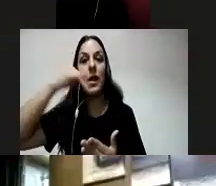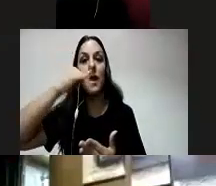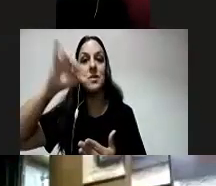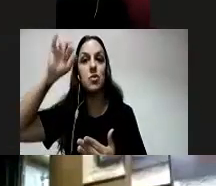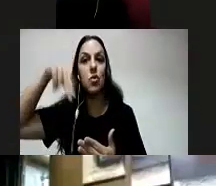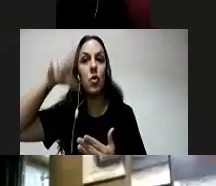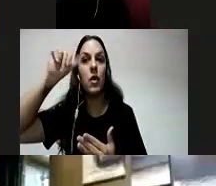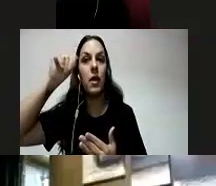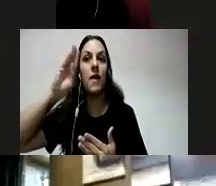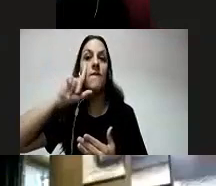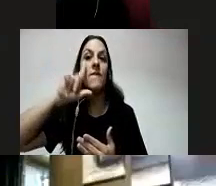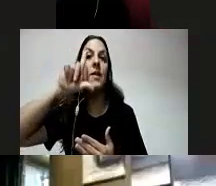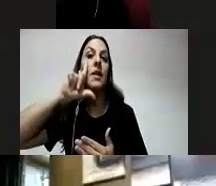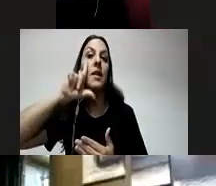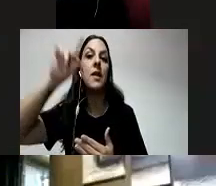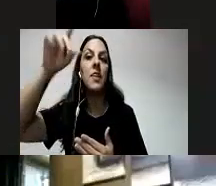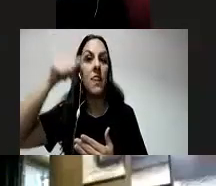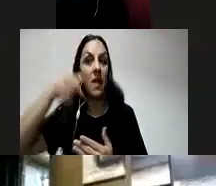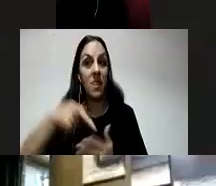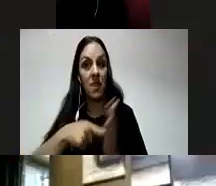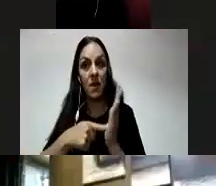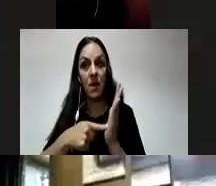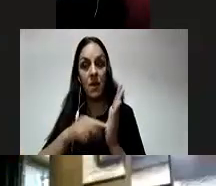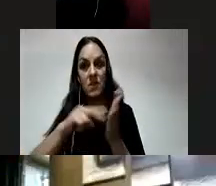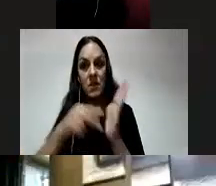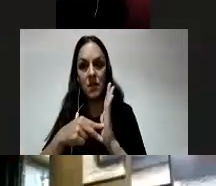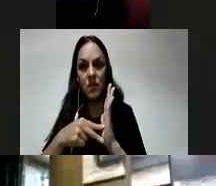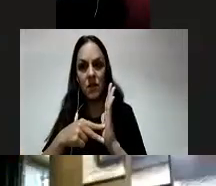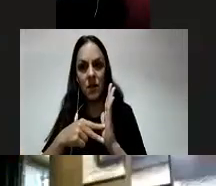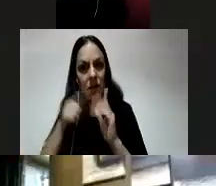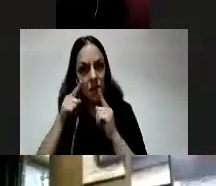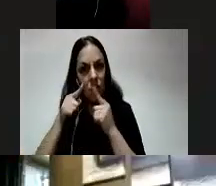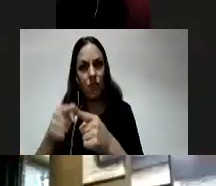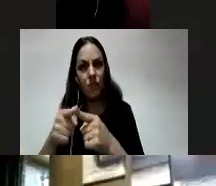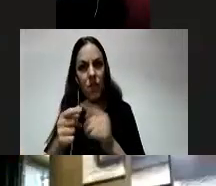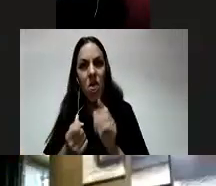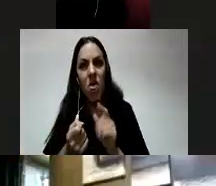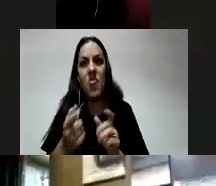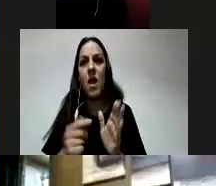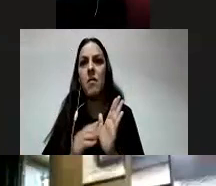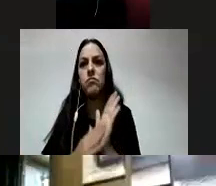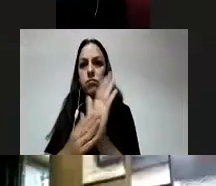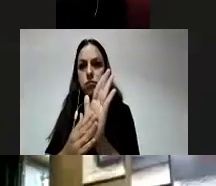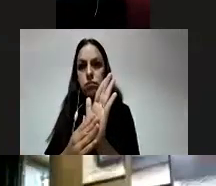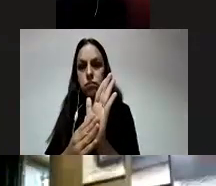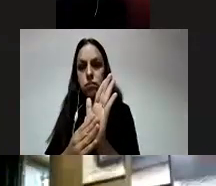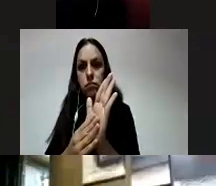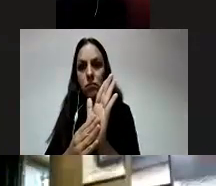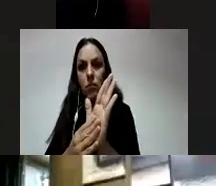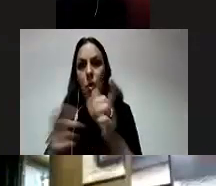ejercen tales facultades, el principio que otorga validez a los actos de los órganos del Estado.